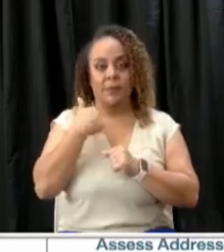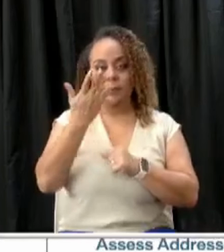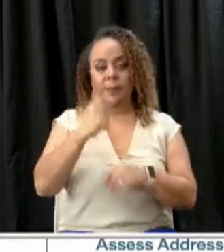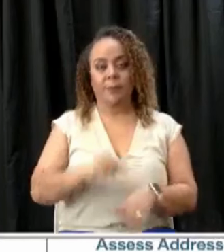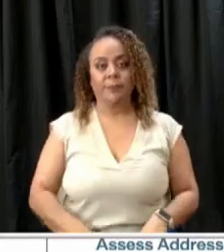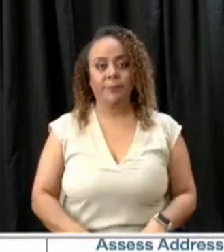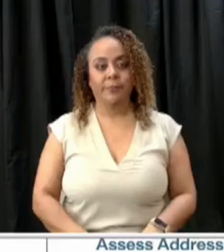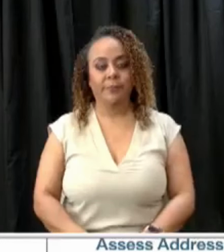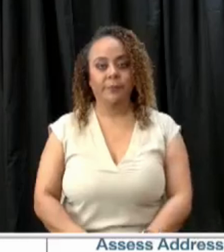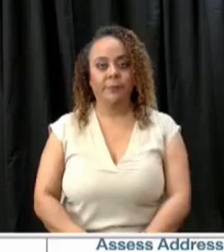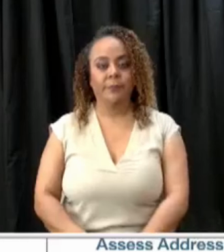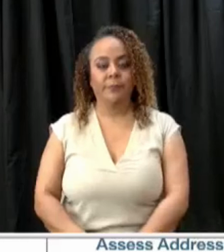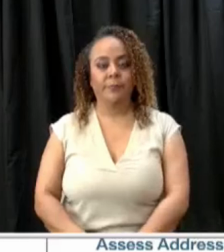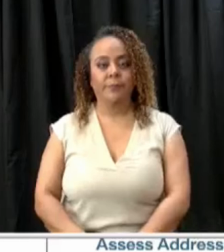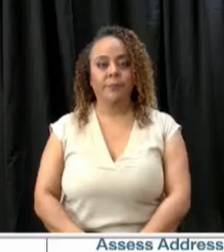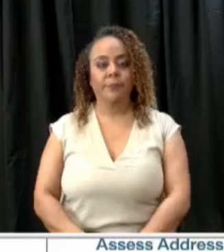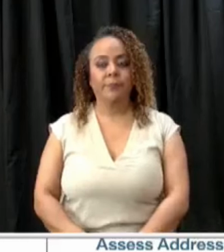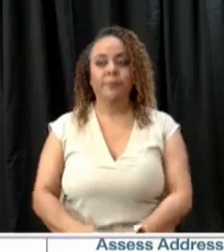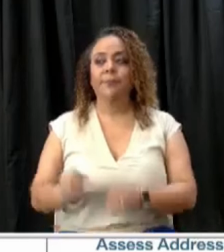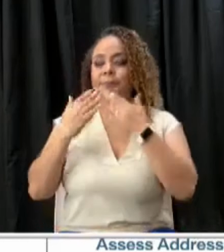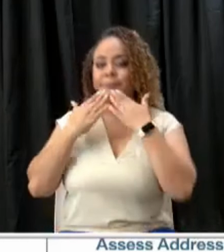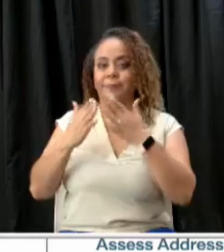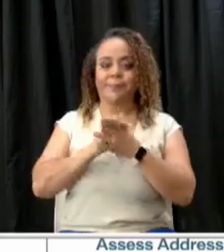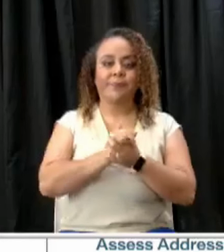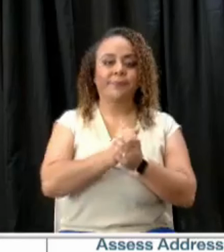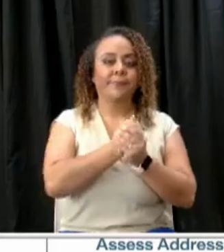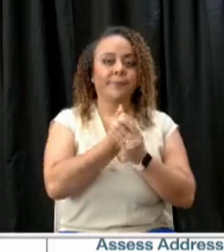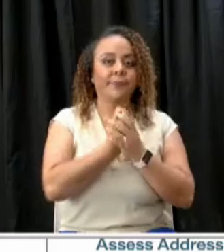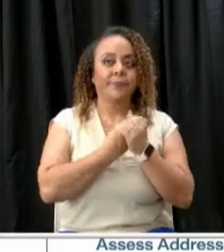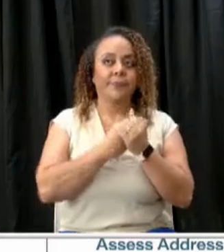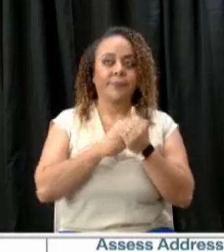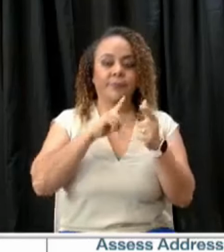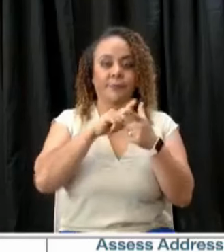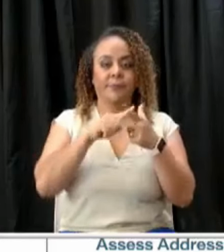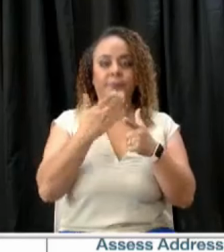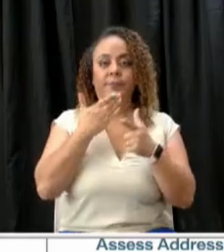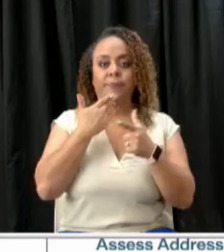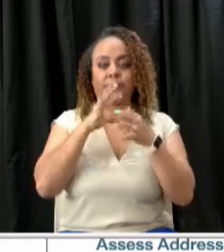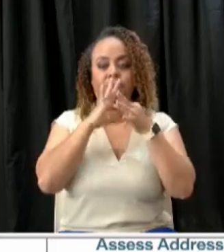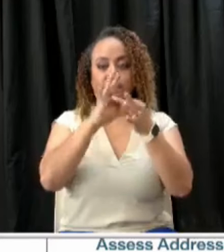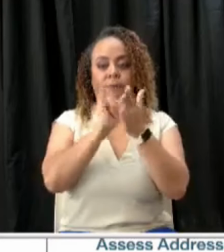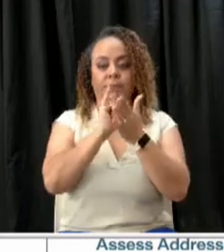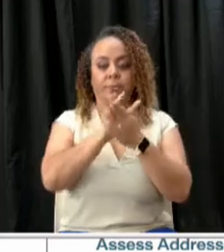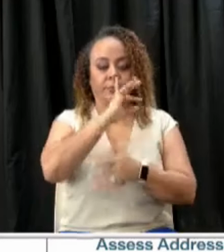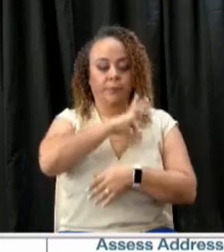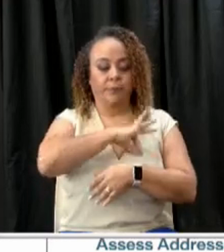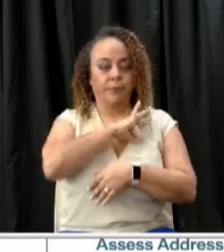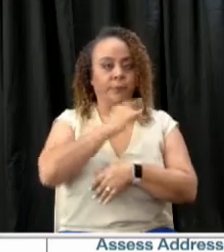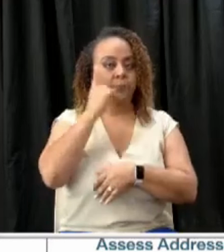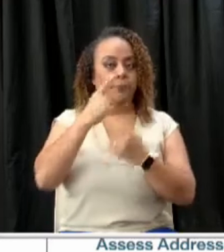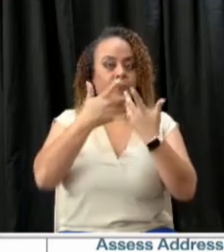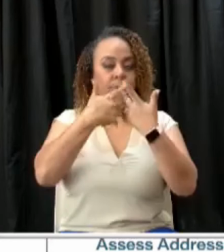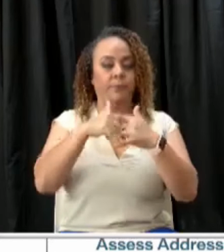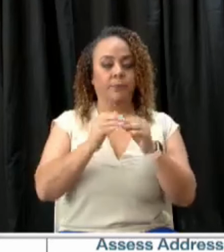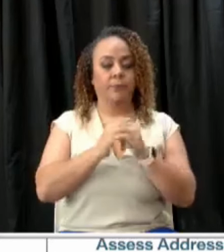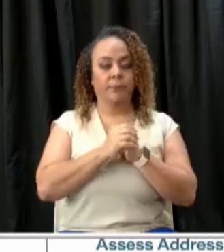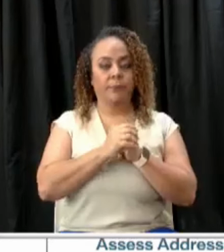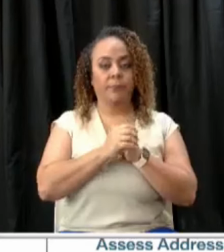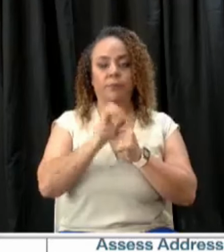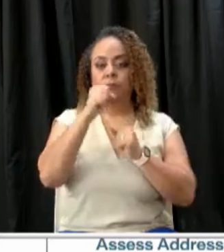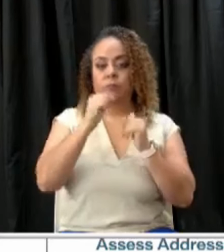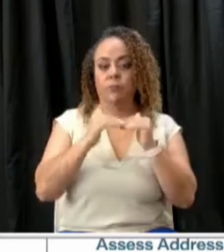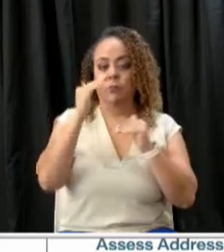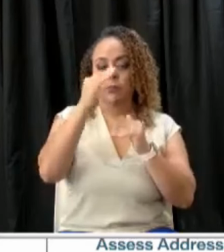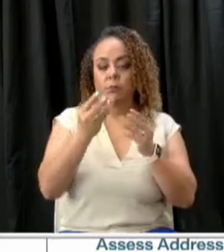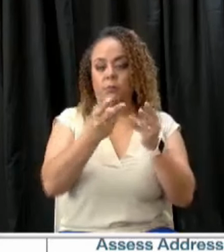vez. Exactamente, muchas gracias. Y entonces ahí nos hablas sobre esos beneficios para las empresas. Aumentar